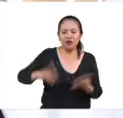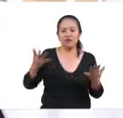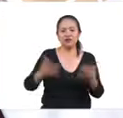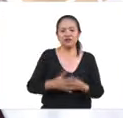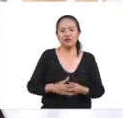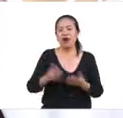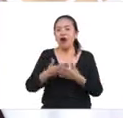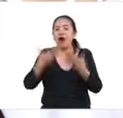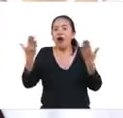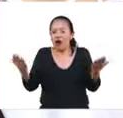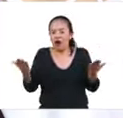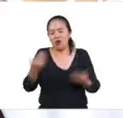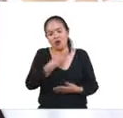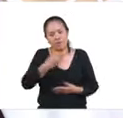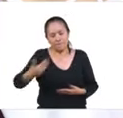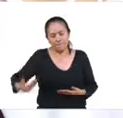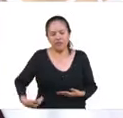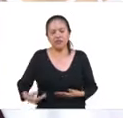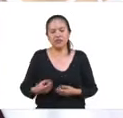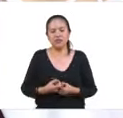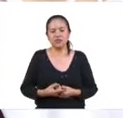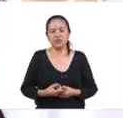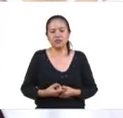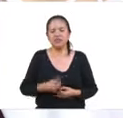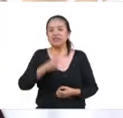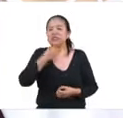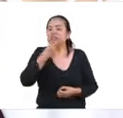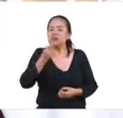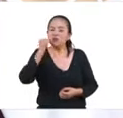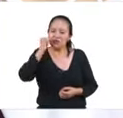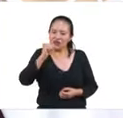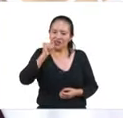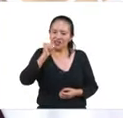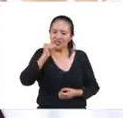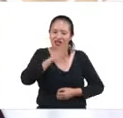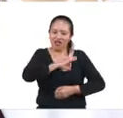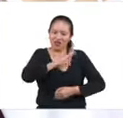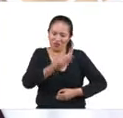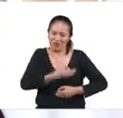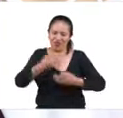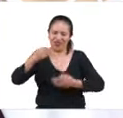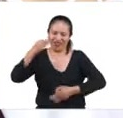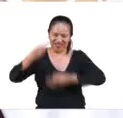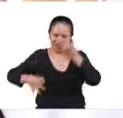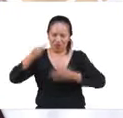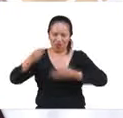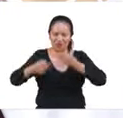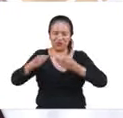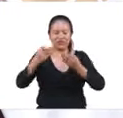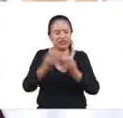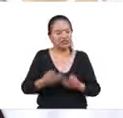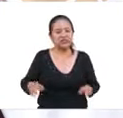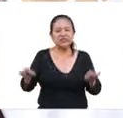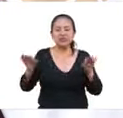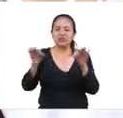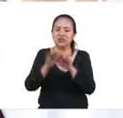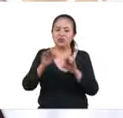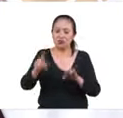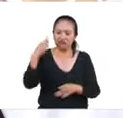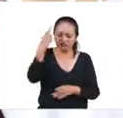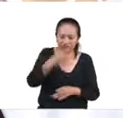Ahora el presidente ha puesto mucho énfasis en el tema del Poder Judicial, que es importante que